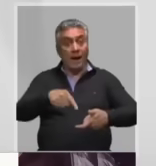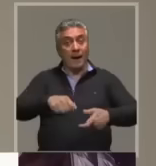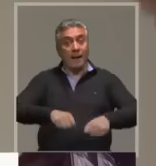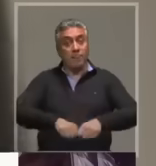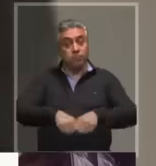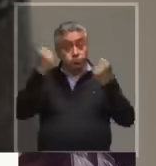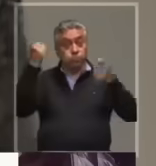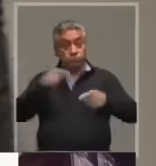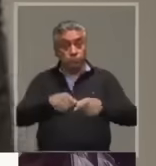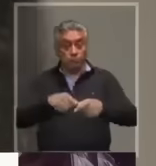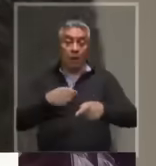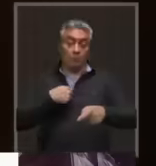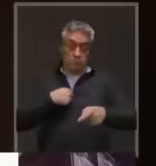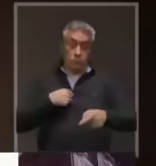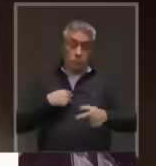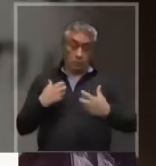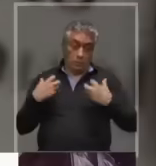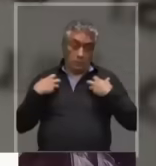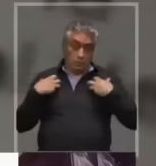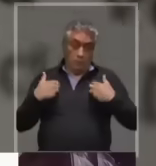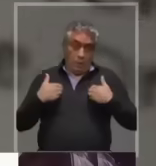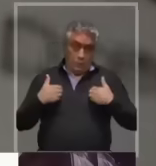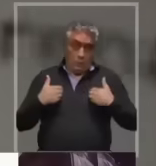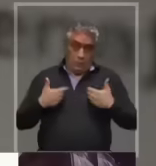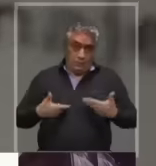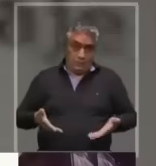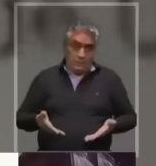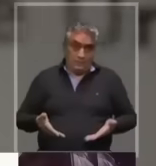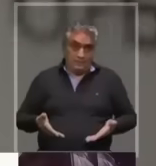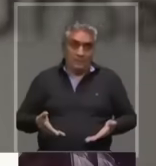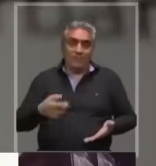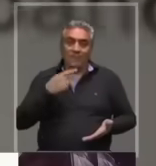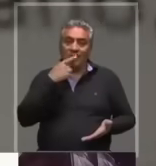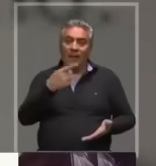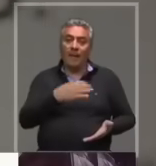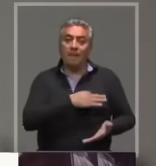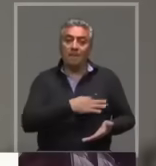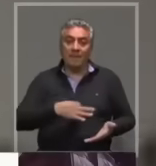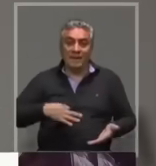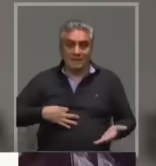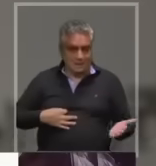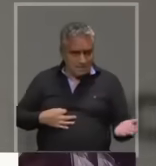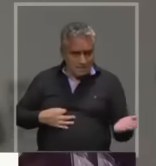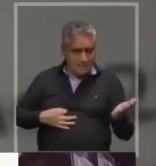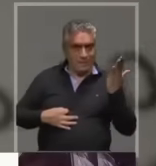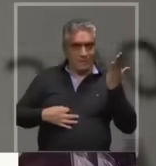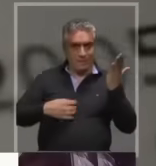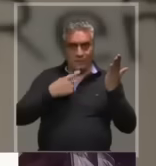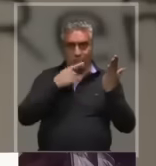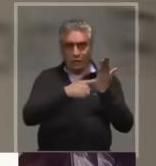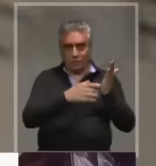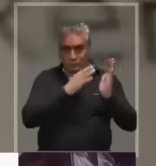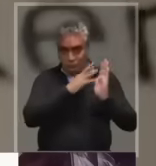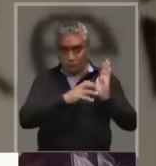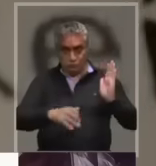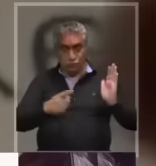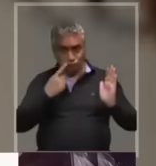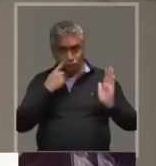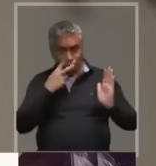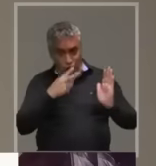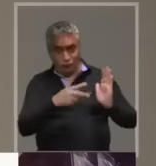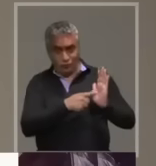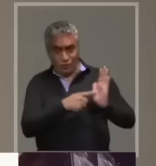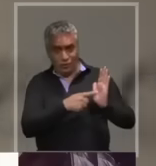nuestra. ¿Habrá tenido a la vista este documento la ministra cuando asumió la responsabilidad del socavón? Porque no se le